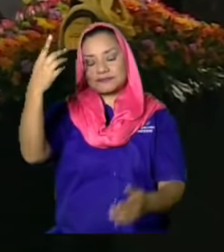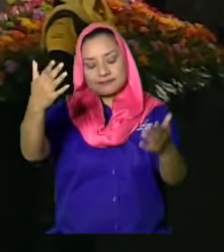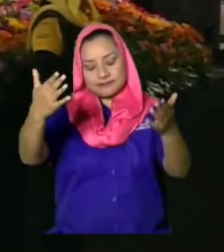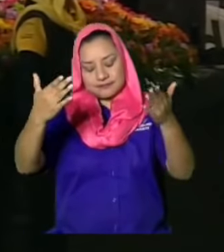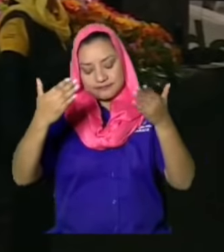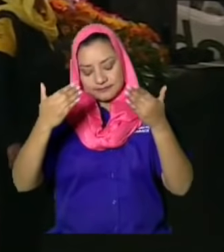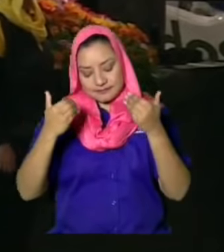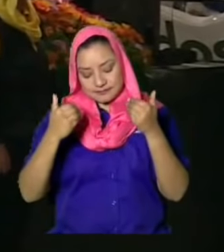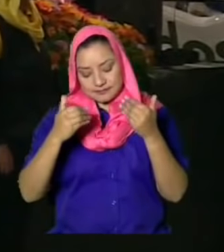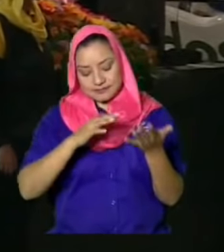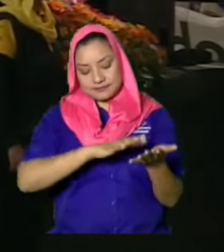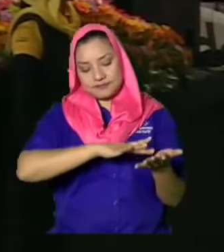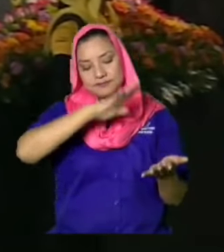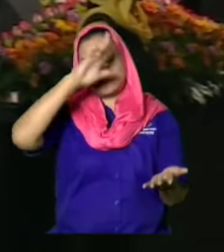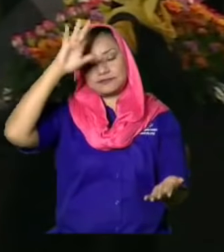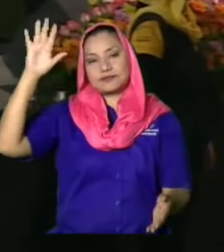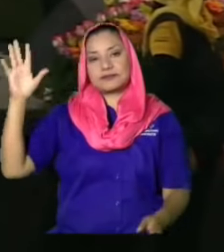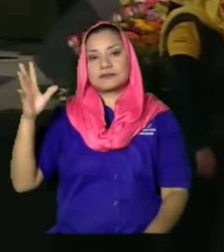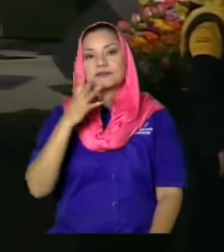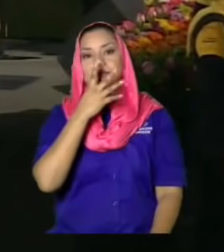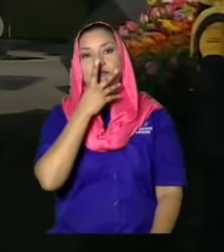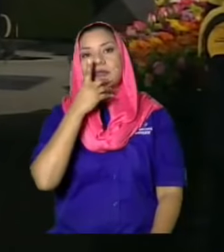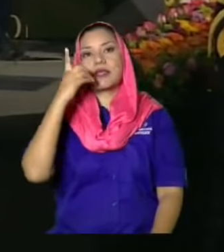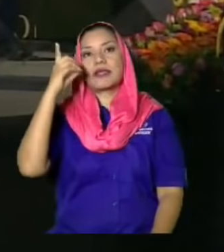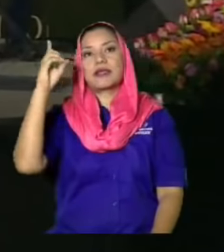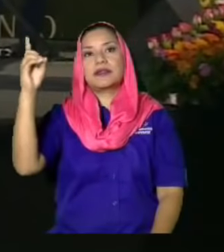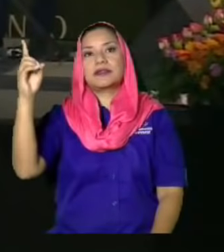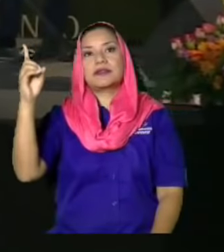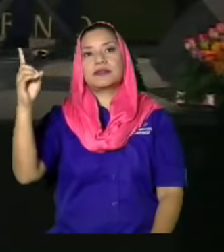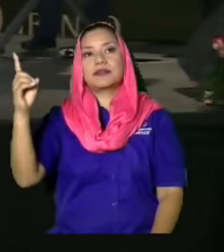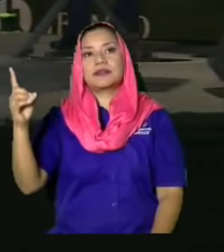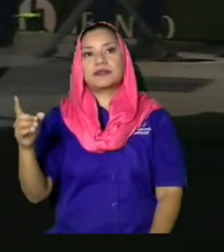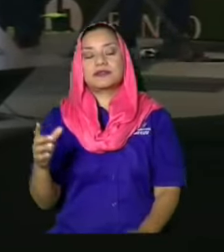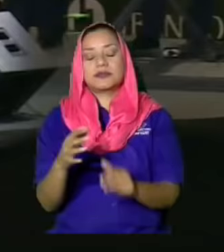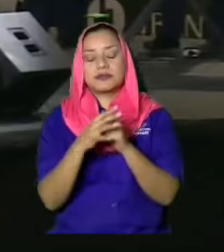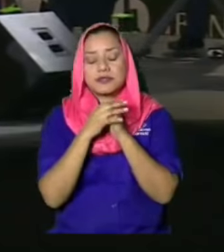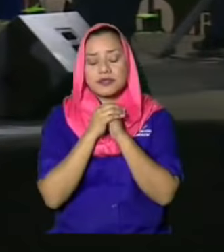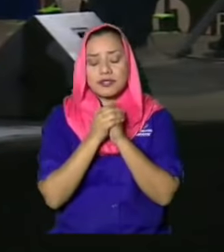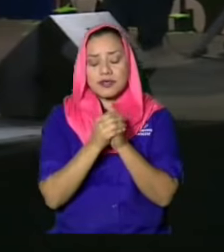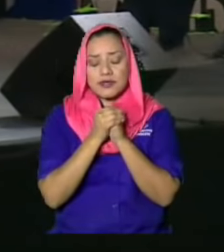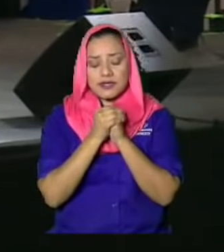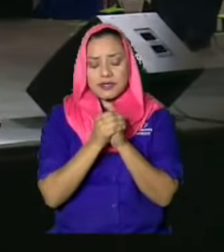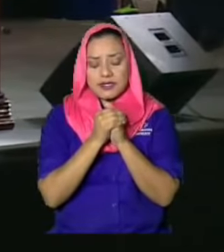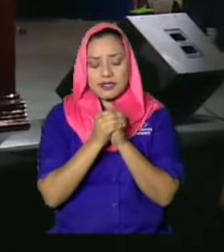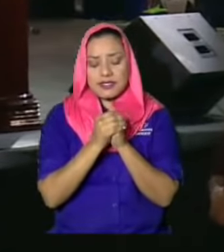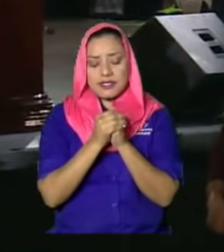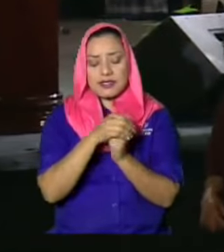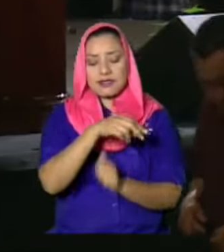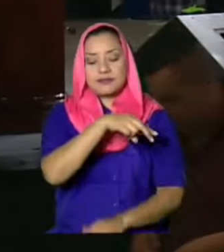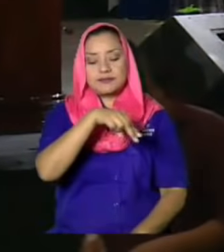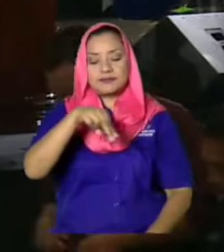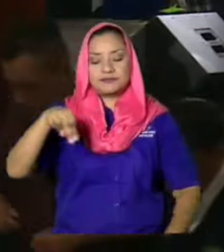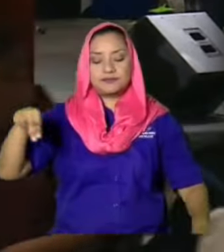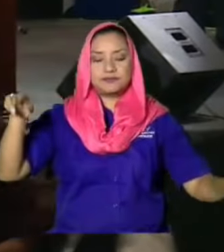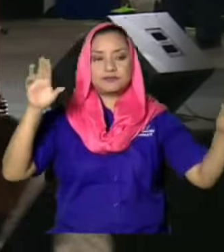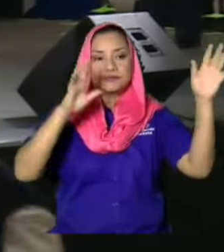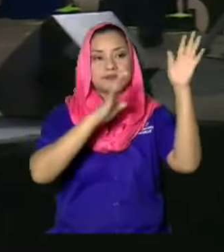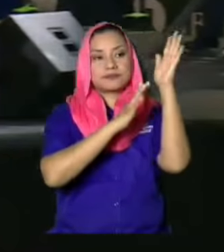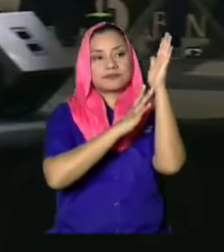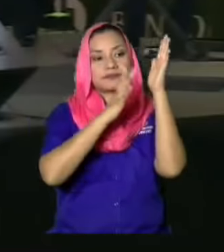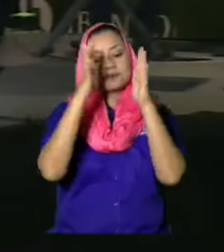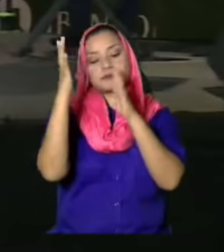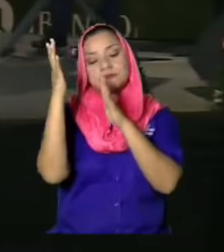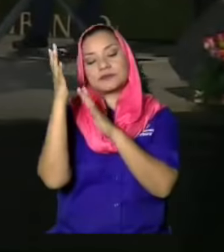Dios. Ahí vienen, hermano, vienen y empiezan a salir. Yo hoy hago un llamado ahora en el nombre poderoso de